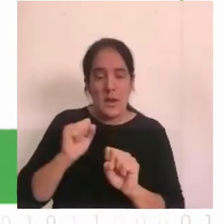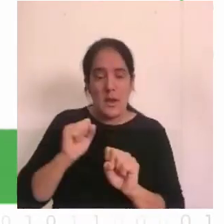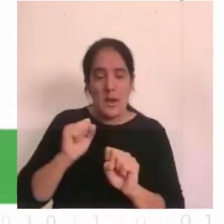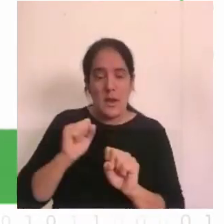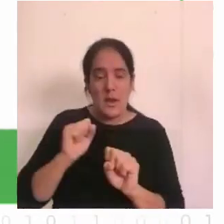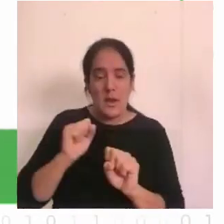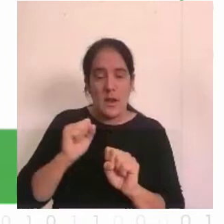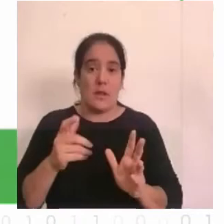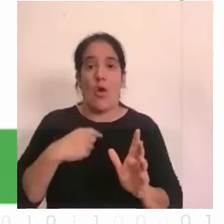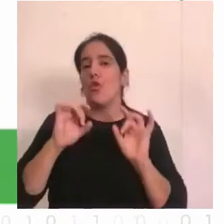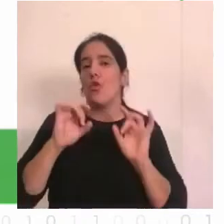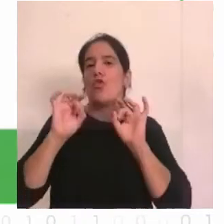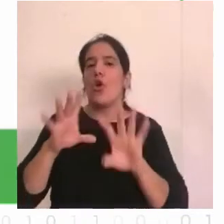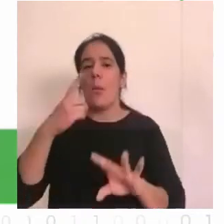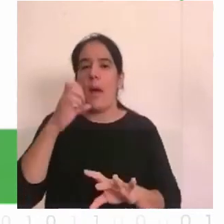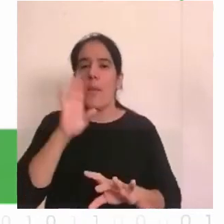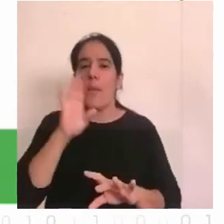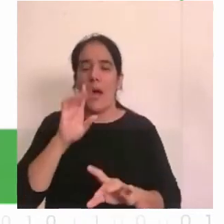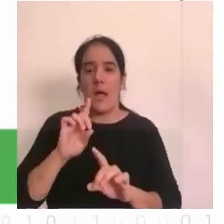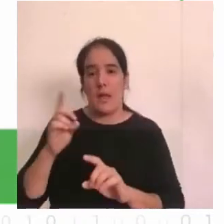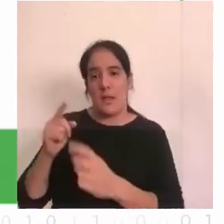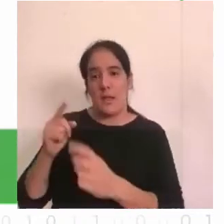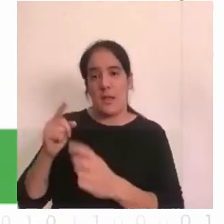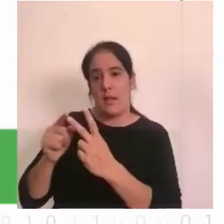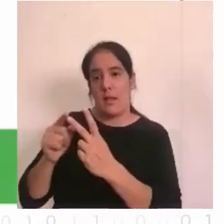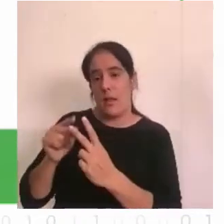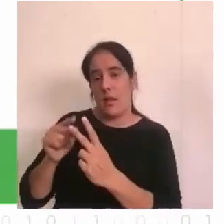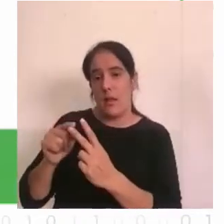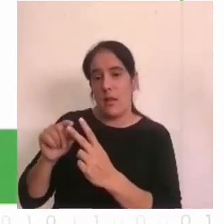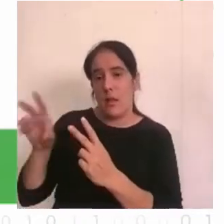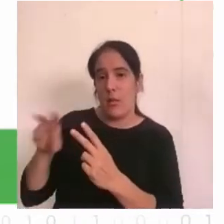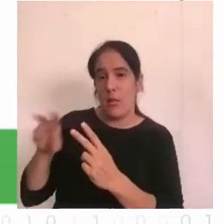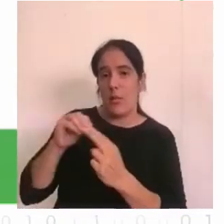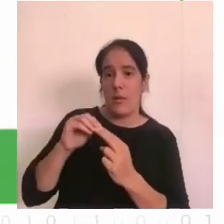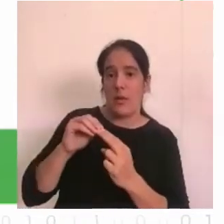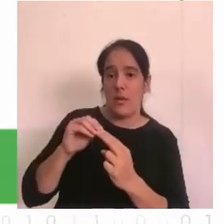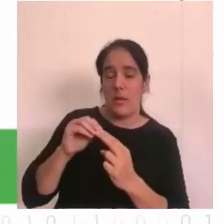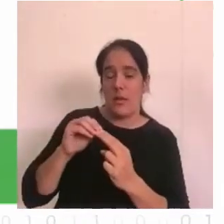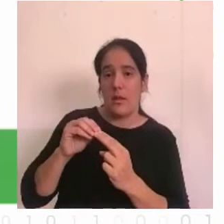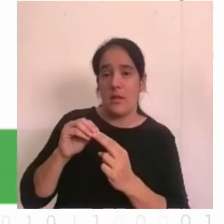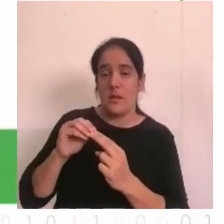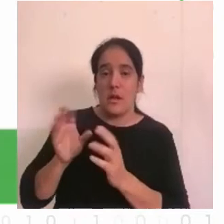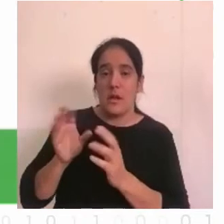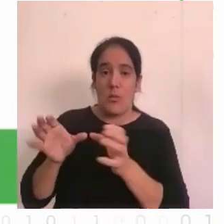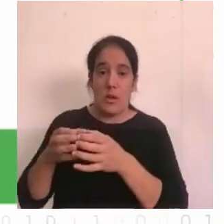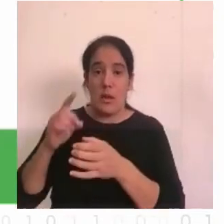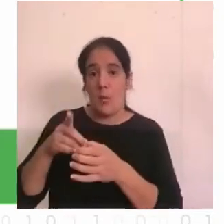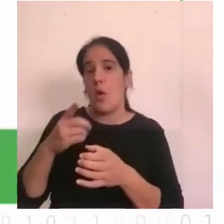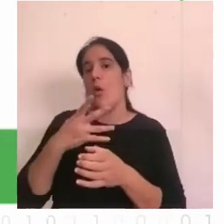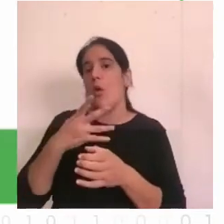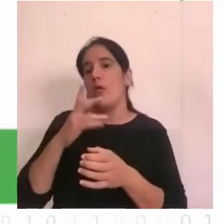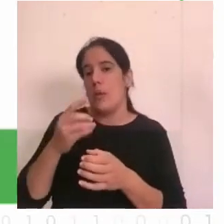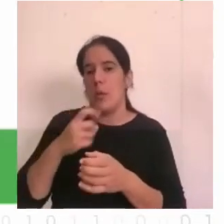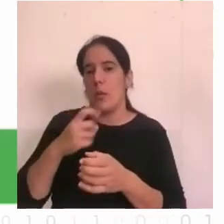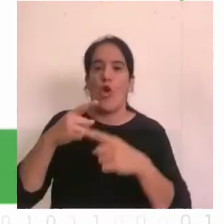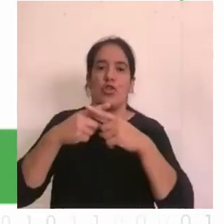dos relatives, ¿no? Dos parientes en el conjunto de entrenamiento, sino que también puedo tener tíos, primos, que eso en